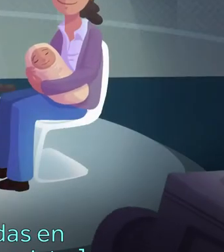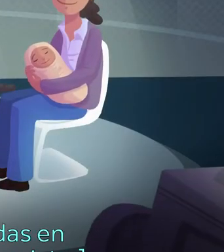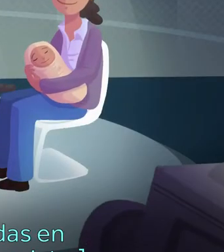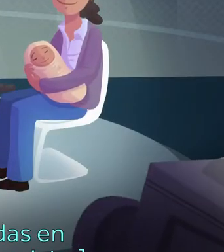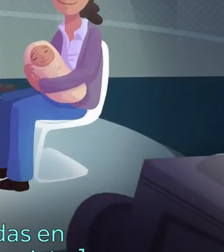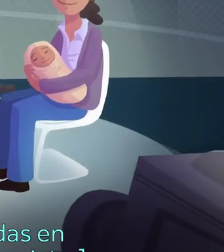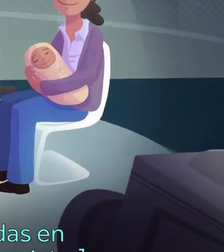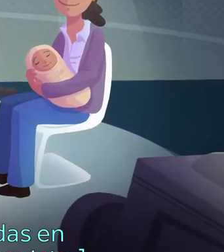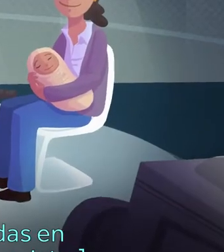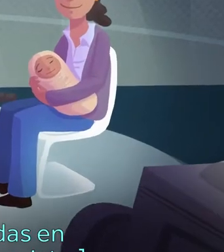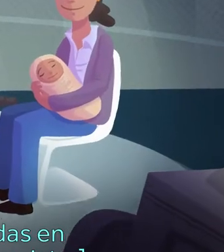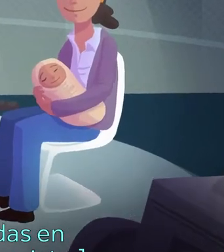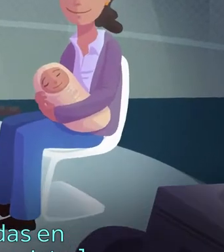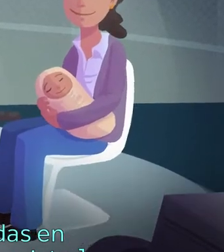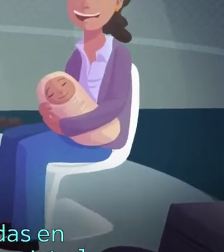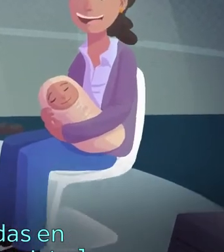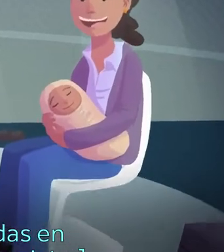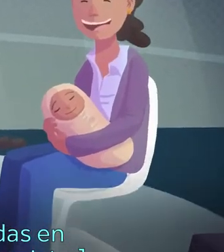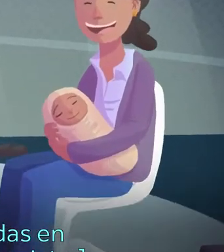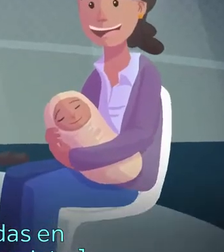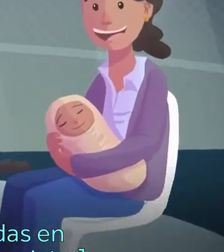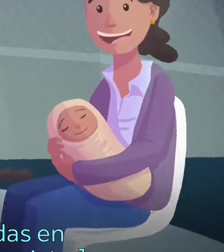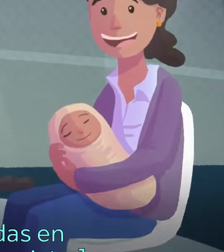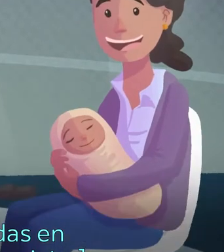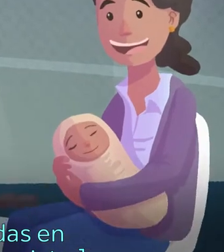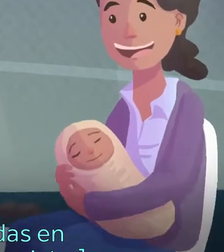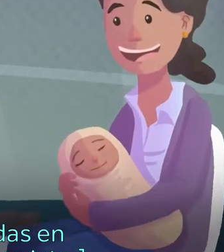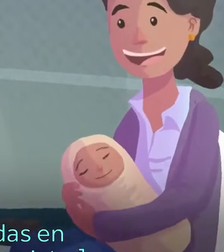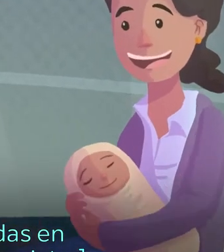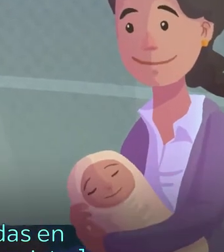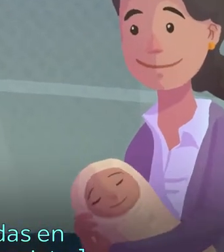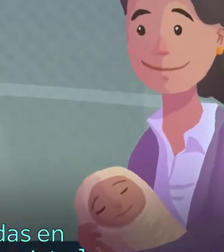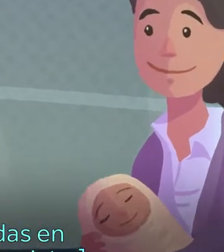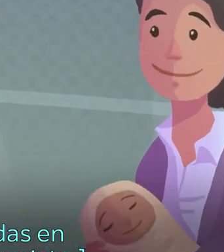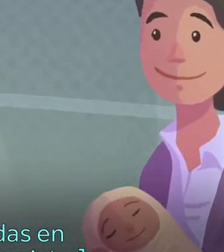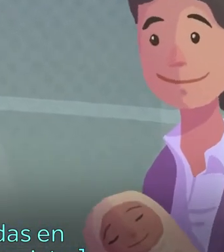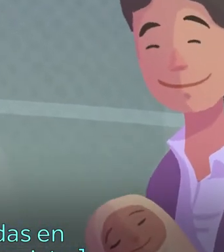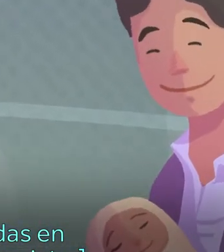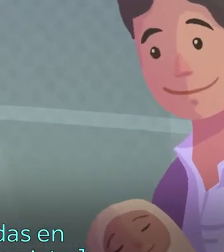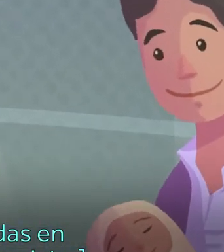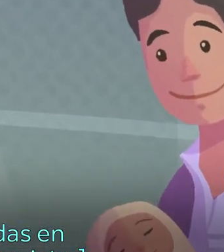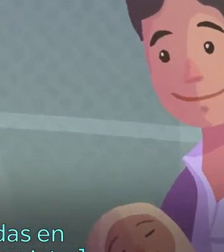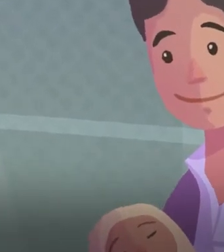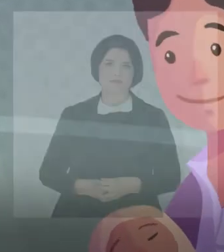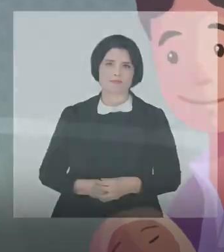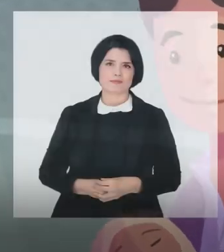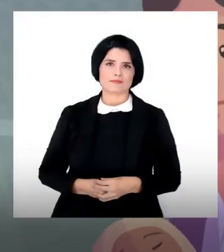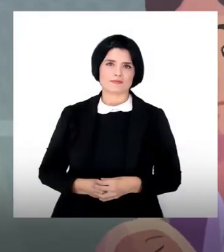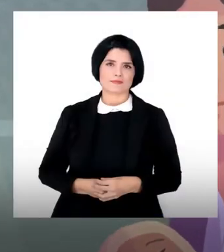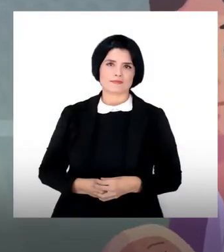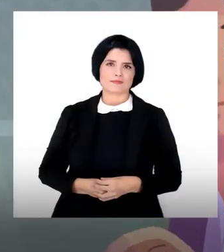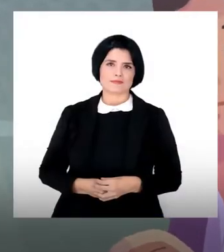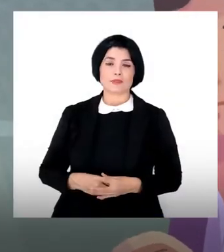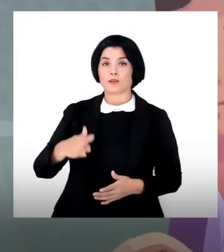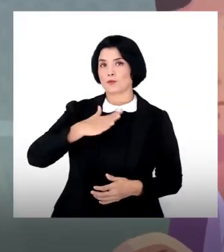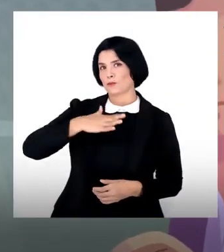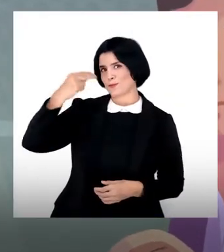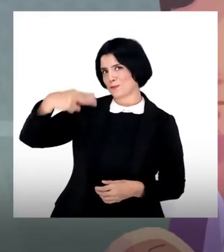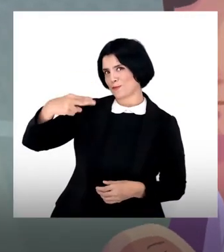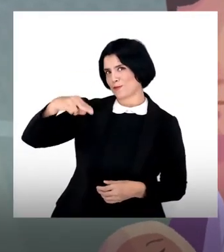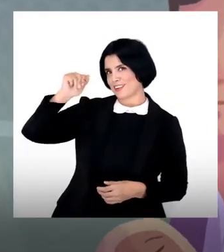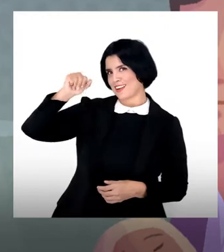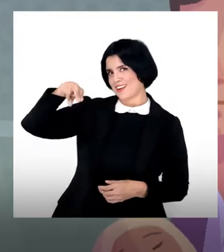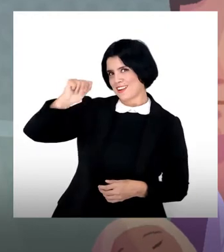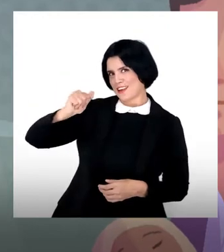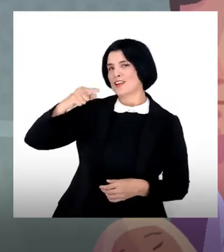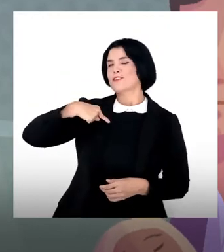Un grupo de mujeres están reunidas en un set de televisión listas para la entrevista. Hola, mi nombre